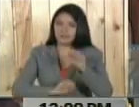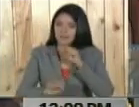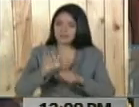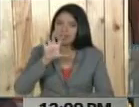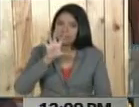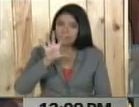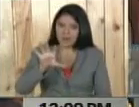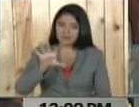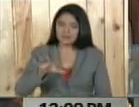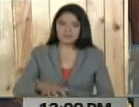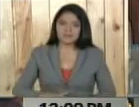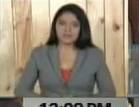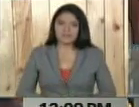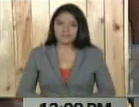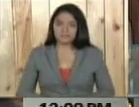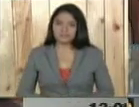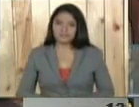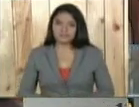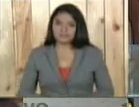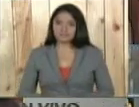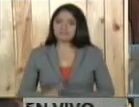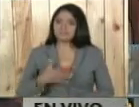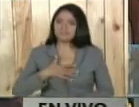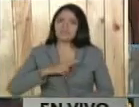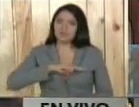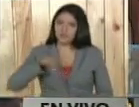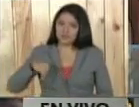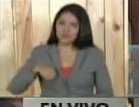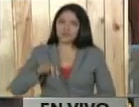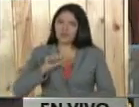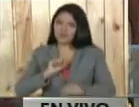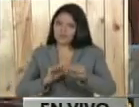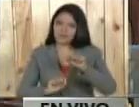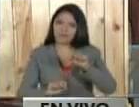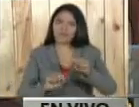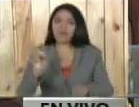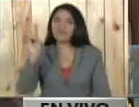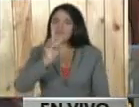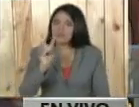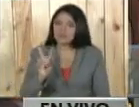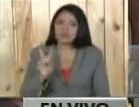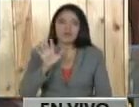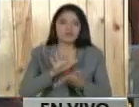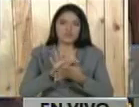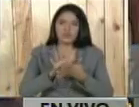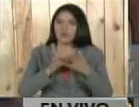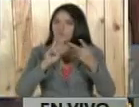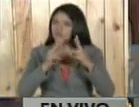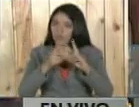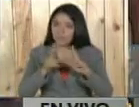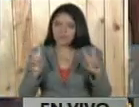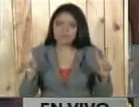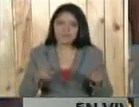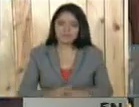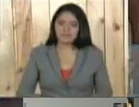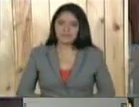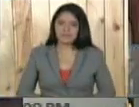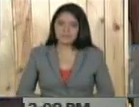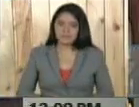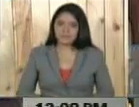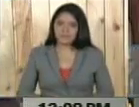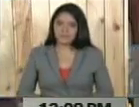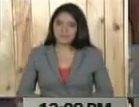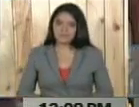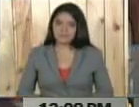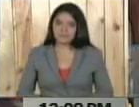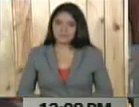y la capacidad nuestra de defender Venezuela, su estabilidad, su paz, su tranquilidad. Así